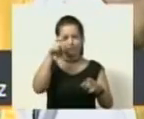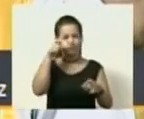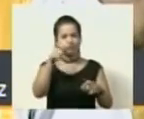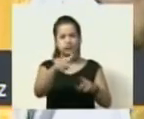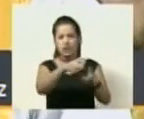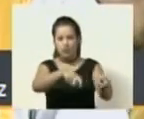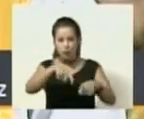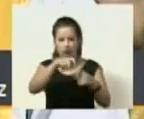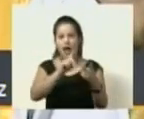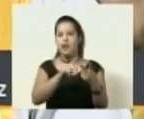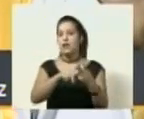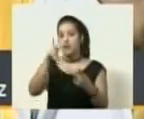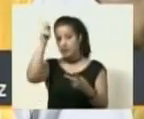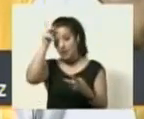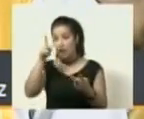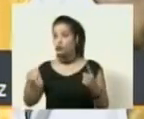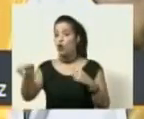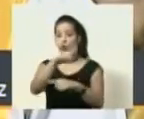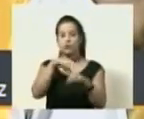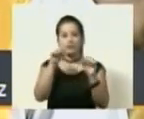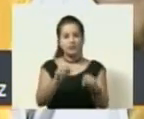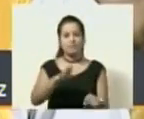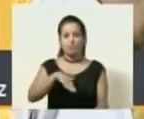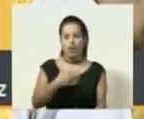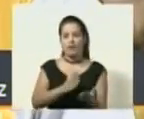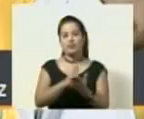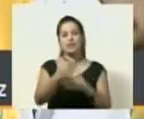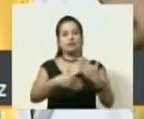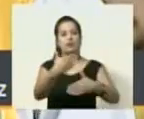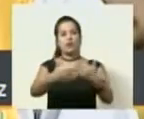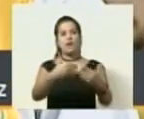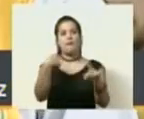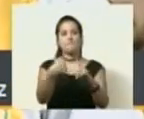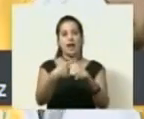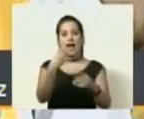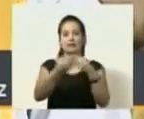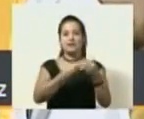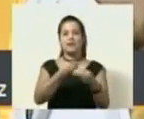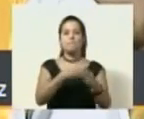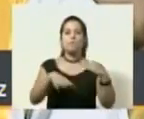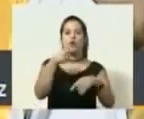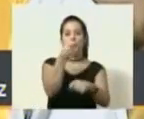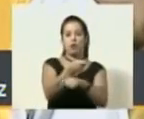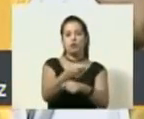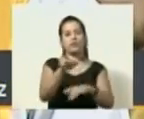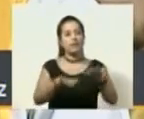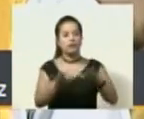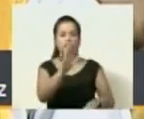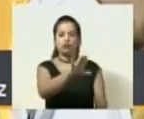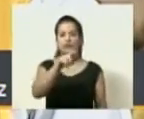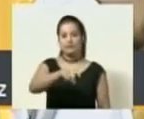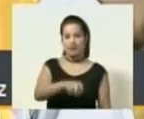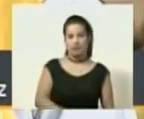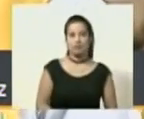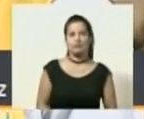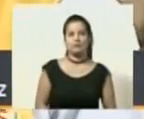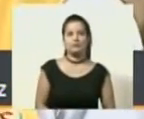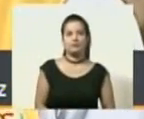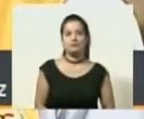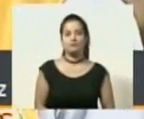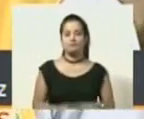comunidades indígenas, la posibilidad también de seguir desarrollando y realizar posgrados de acuerdo a las necesidades que tenga el país.